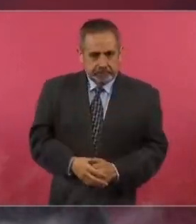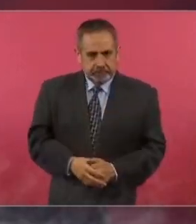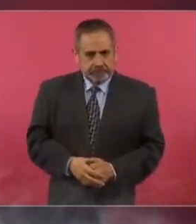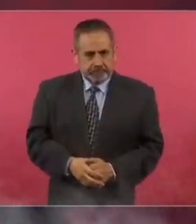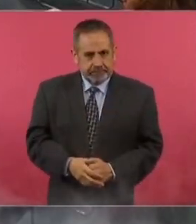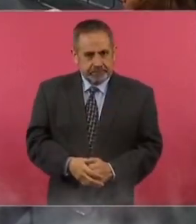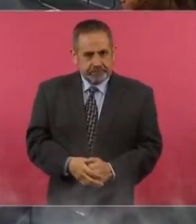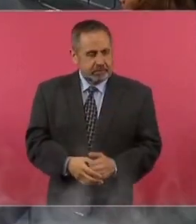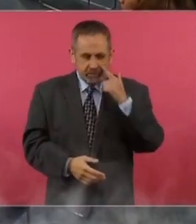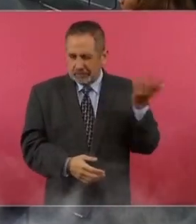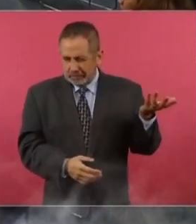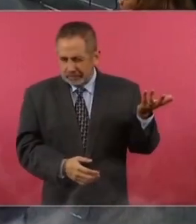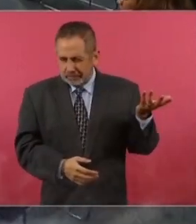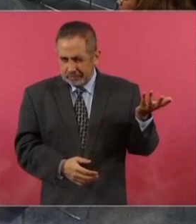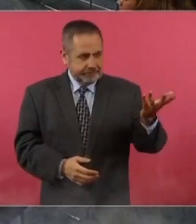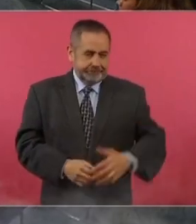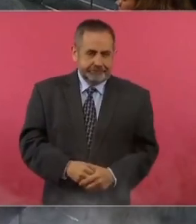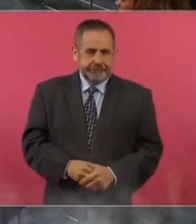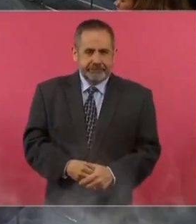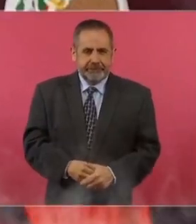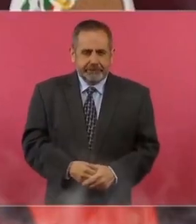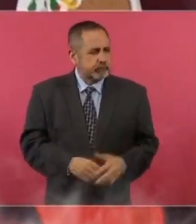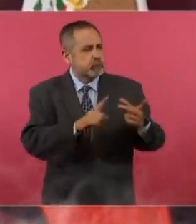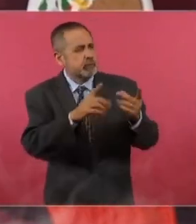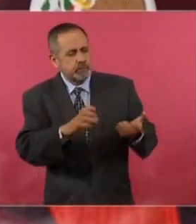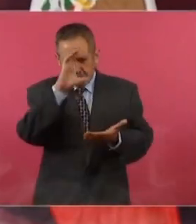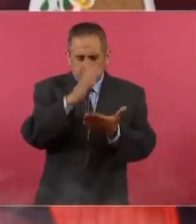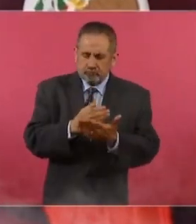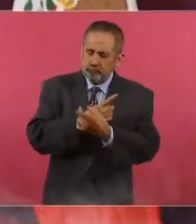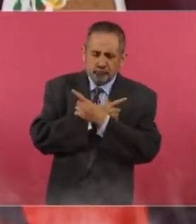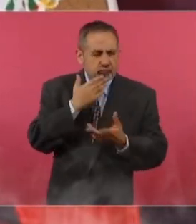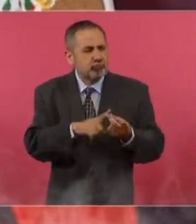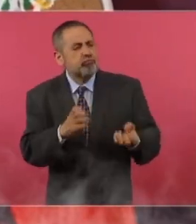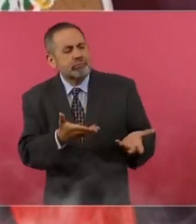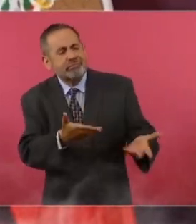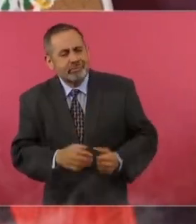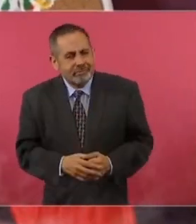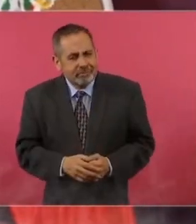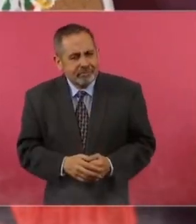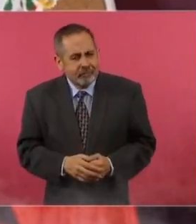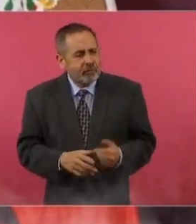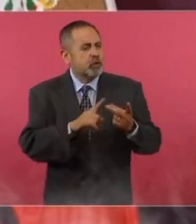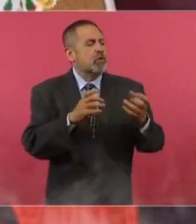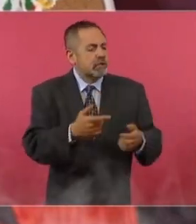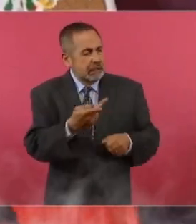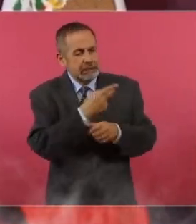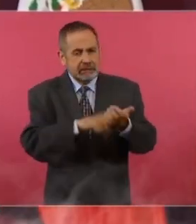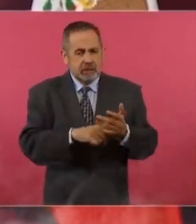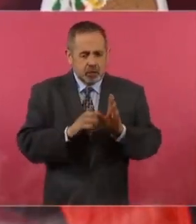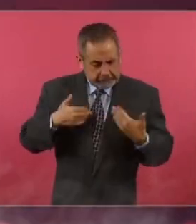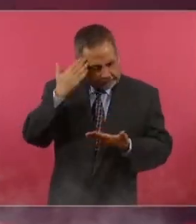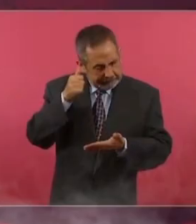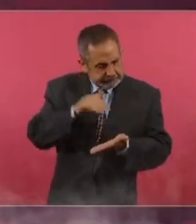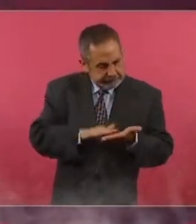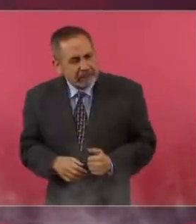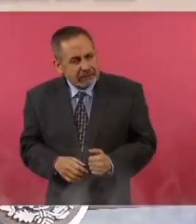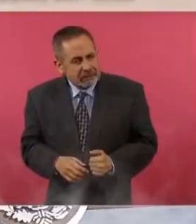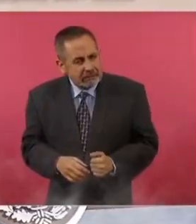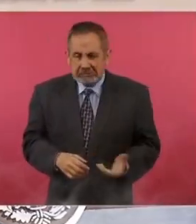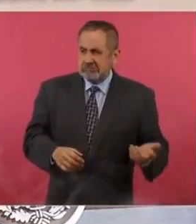hipocresía. Porque imagínense, ¿y dónde está el catolicismo? ¿Y dónde quedó la confesión y